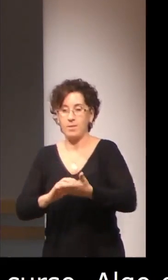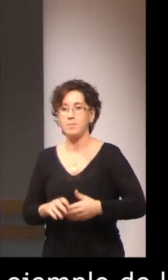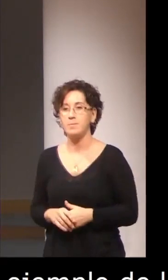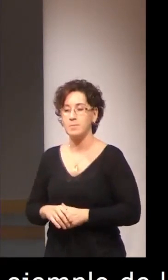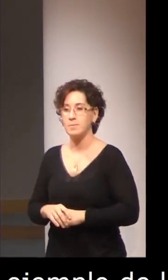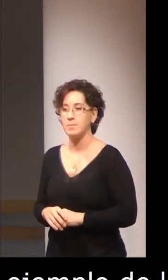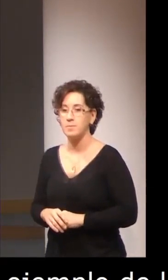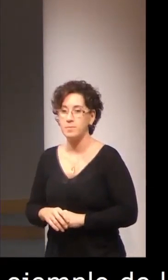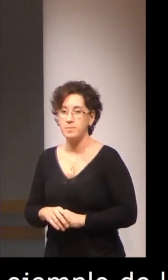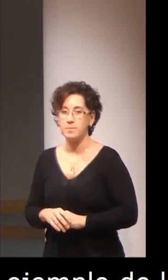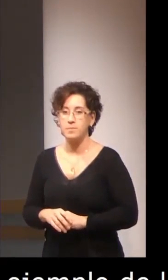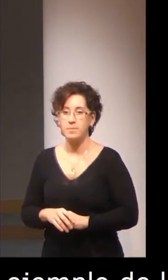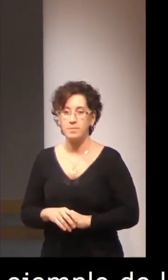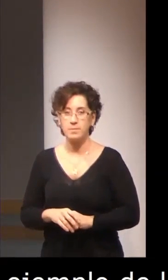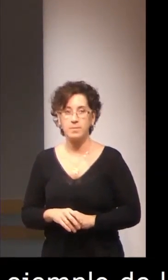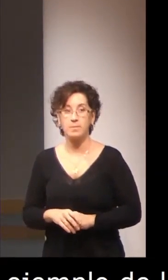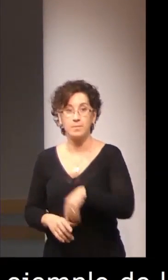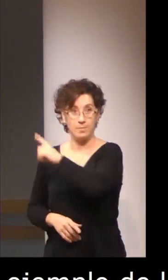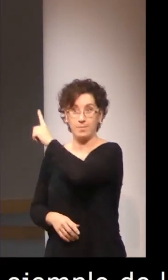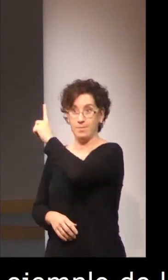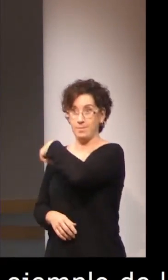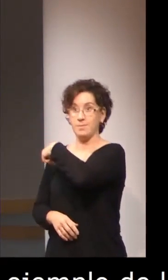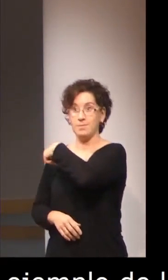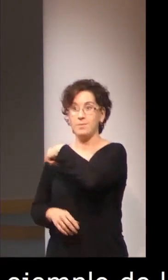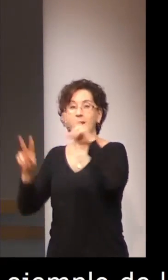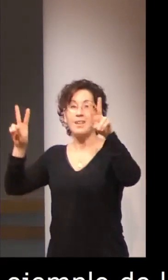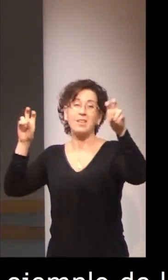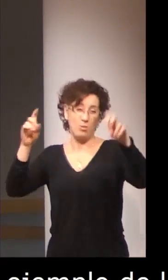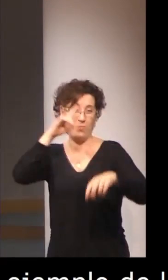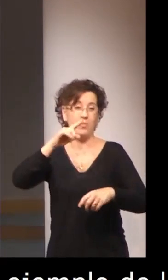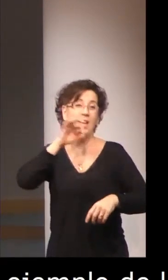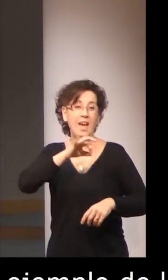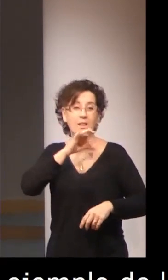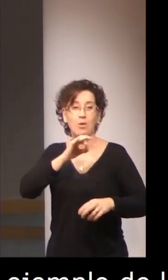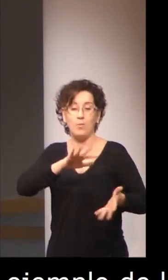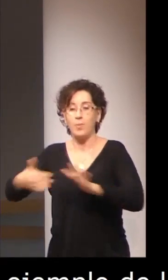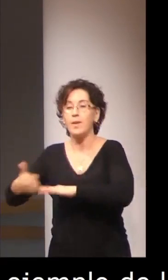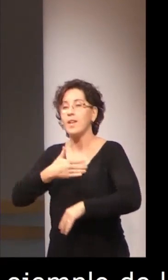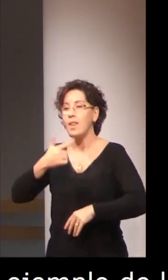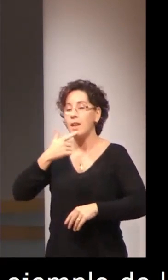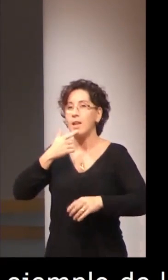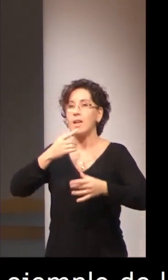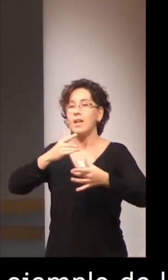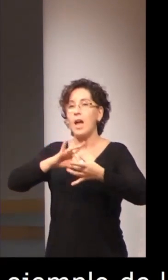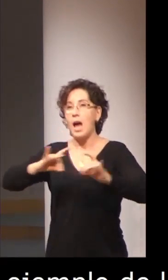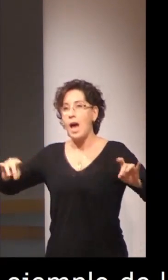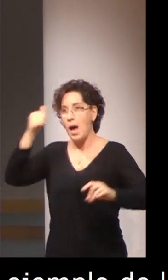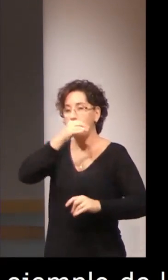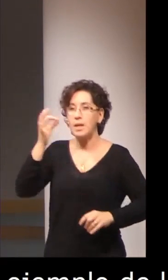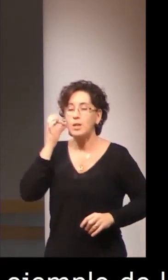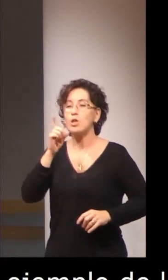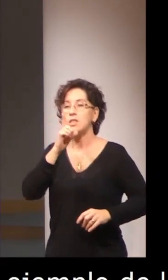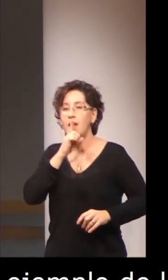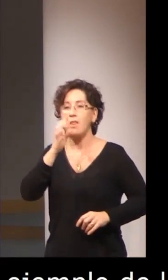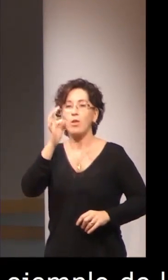de topita como se puede ver aquí bueno el título está en Gallego los amiguitos silencio y topita eh